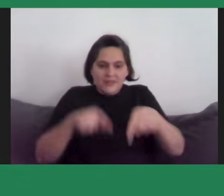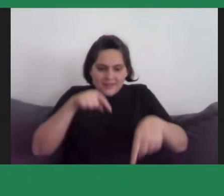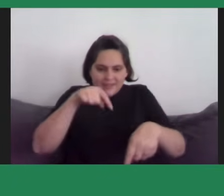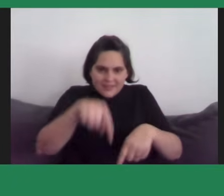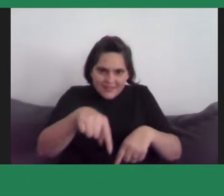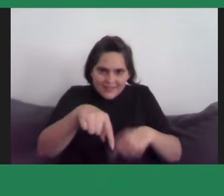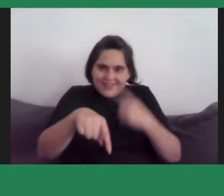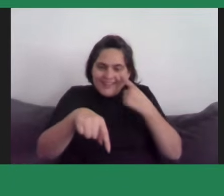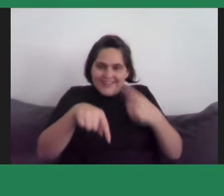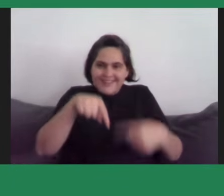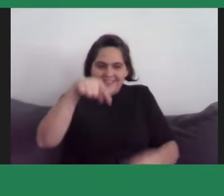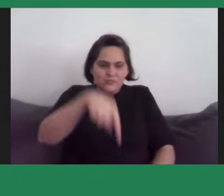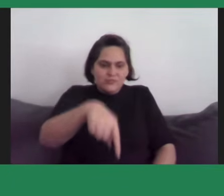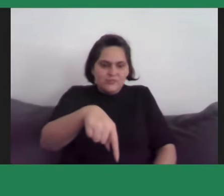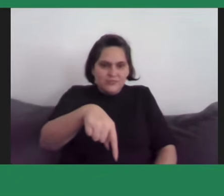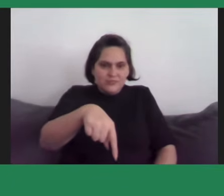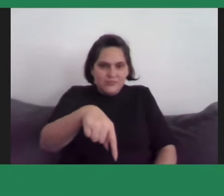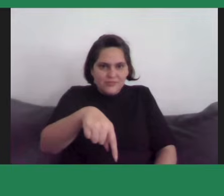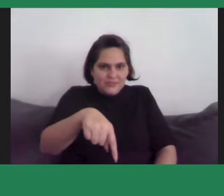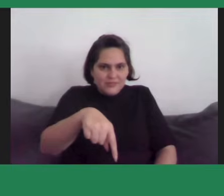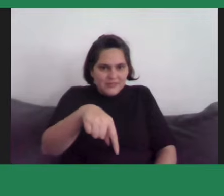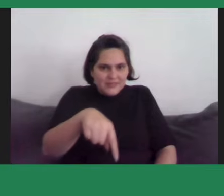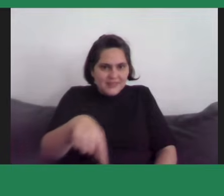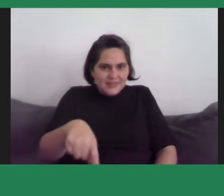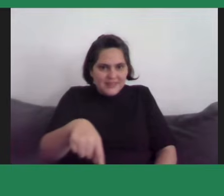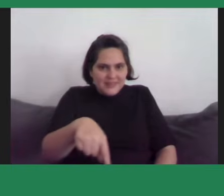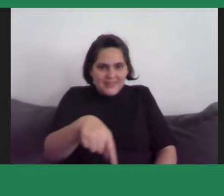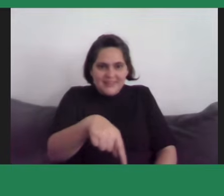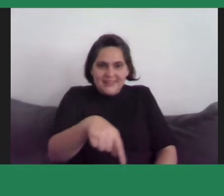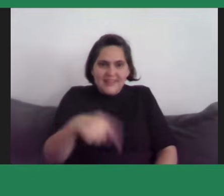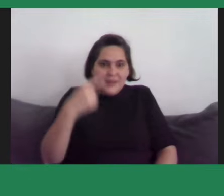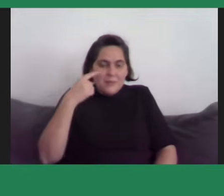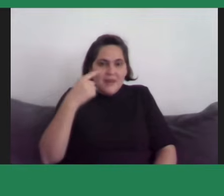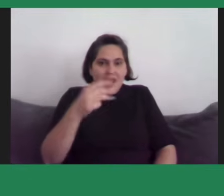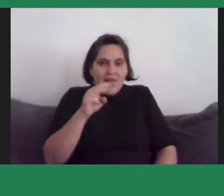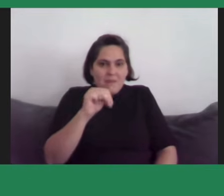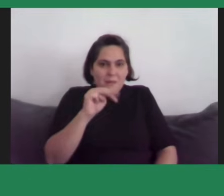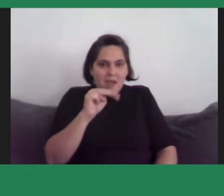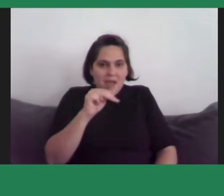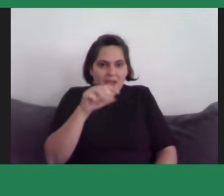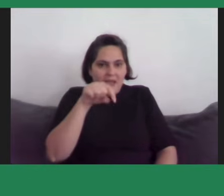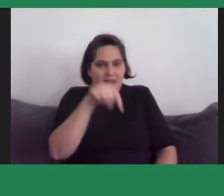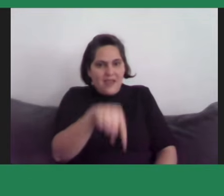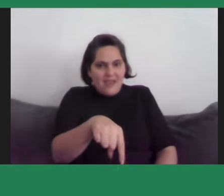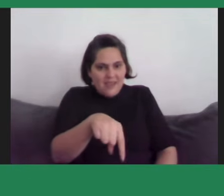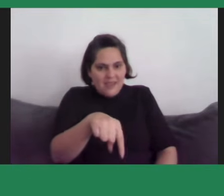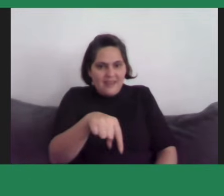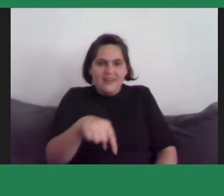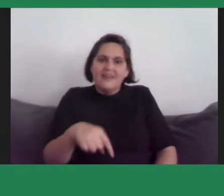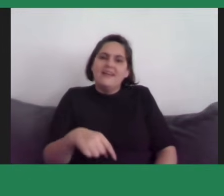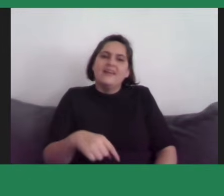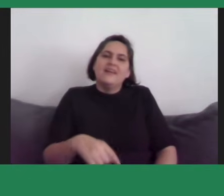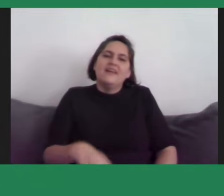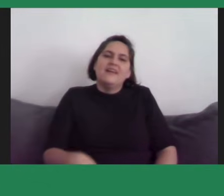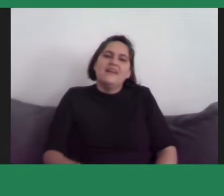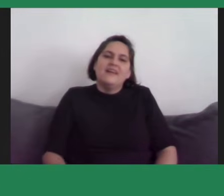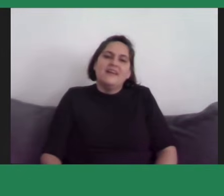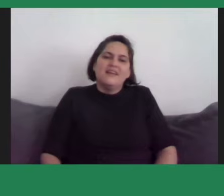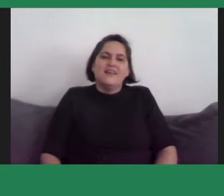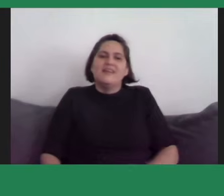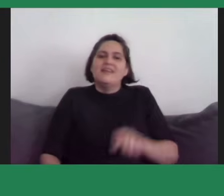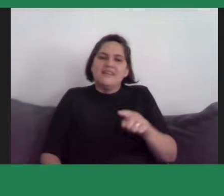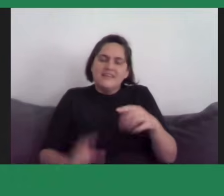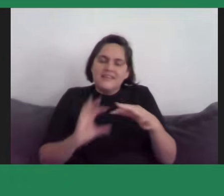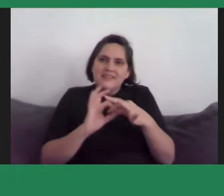señala, chequea con la madre, que la madre está mirando lo que ella está señalando, y eso es la atención conjunta,